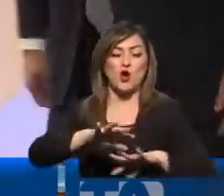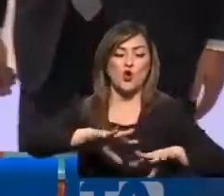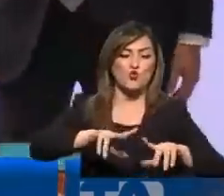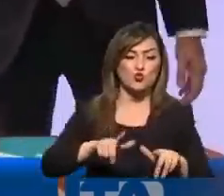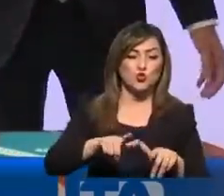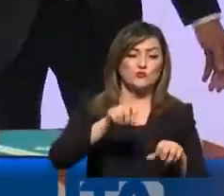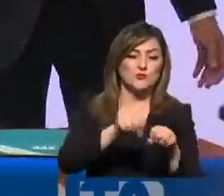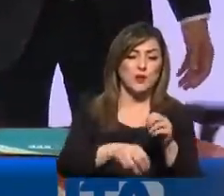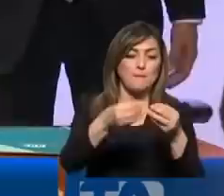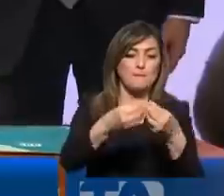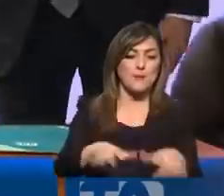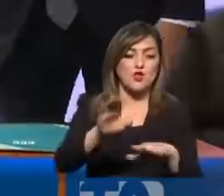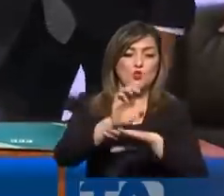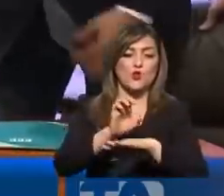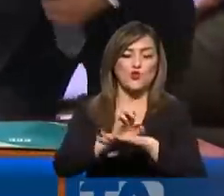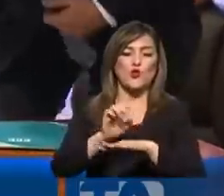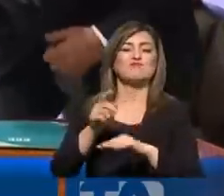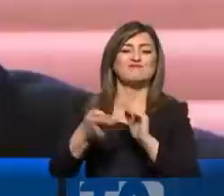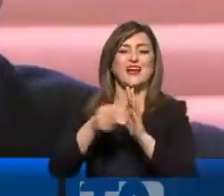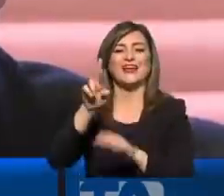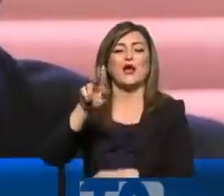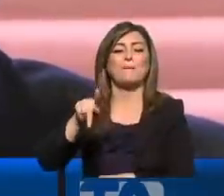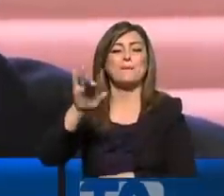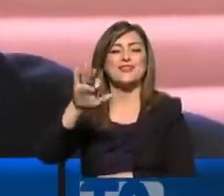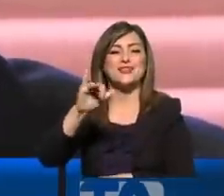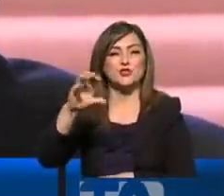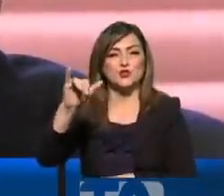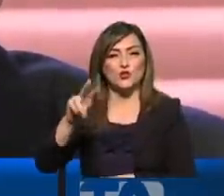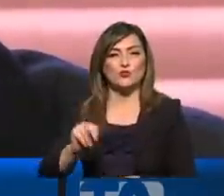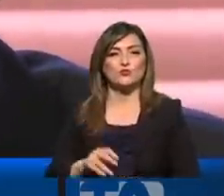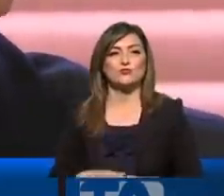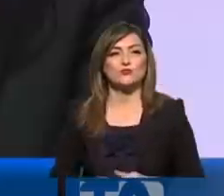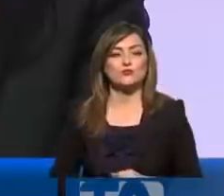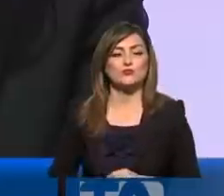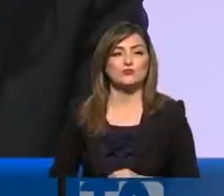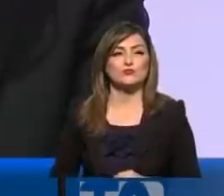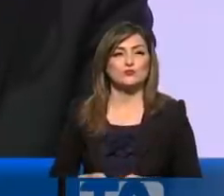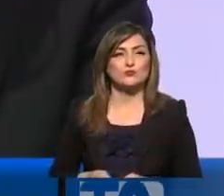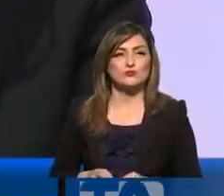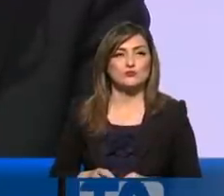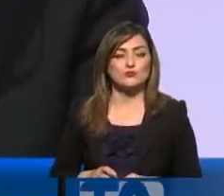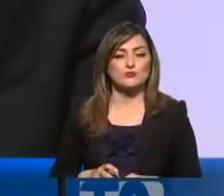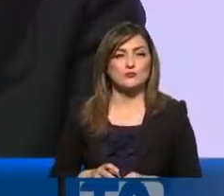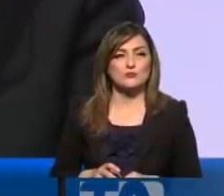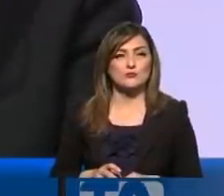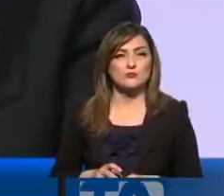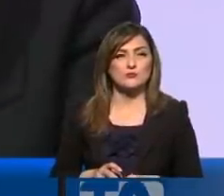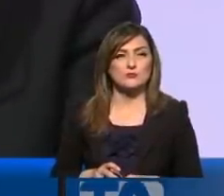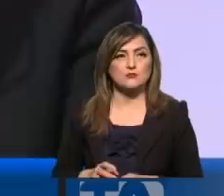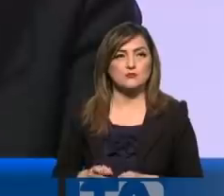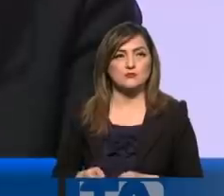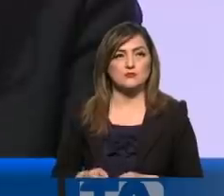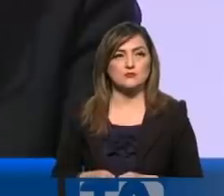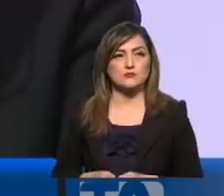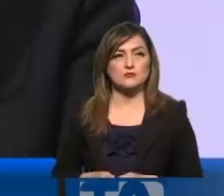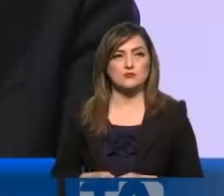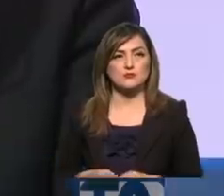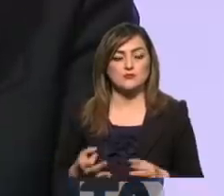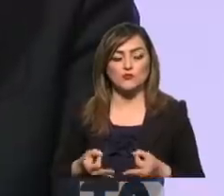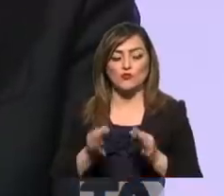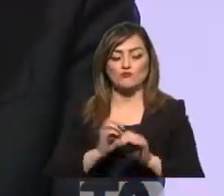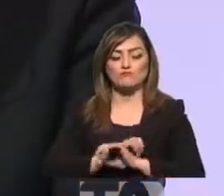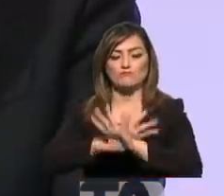de perjuicios económicos en contra del Estado ecuatoriano. El tener mecanismos claros y